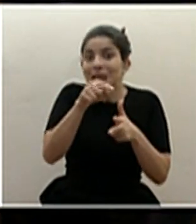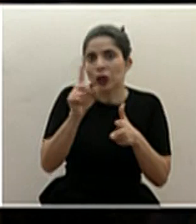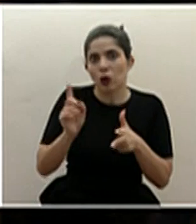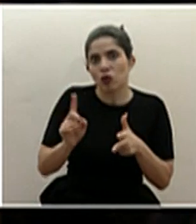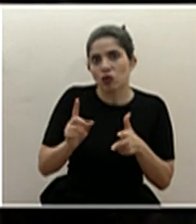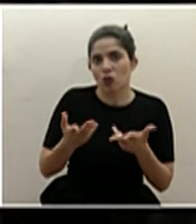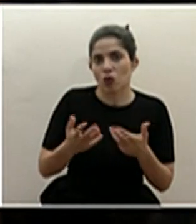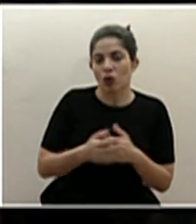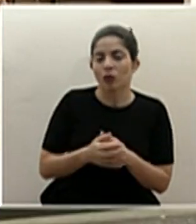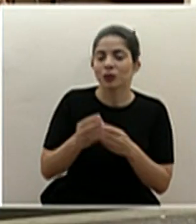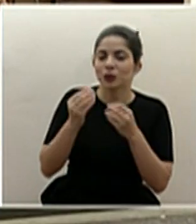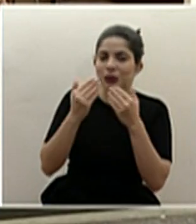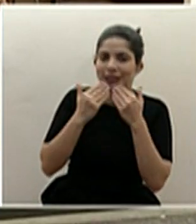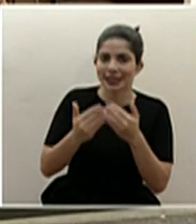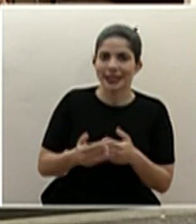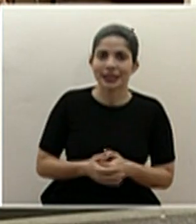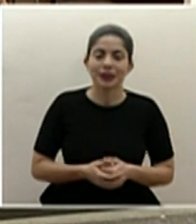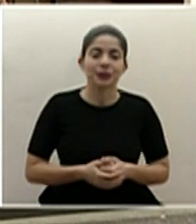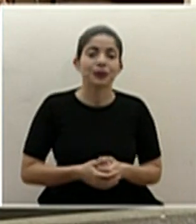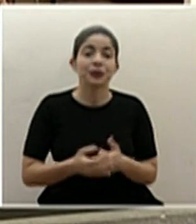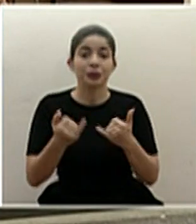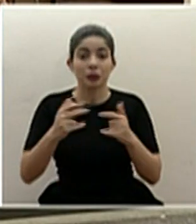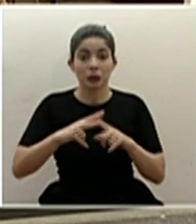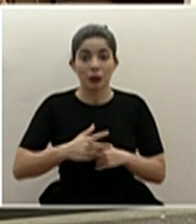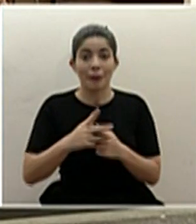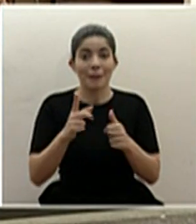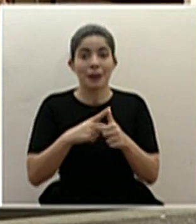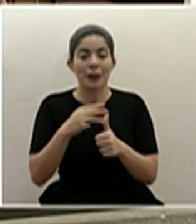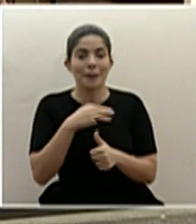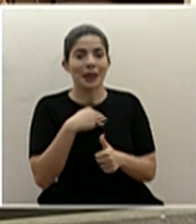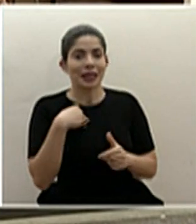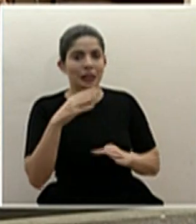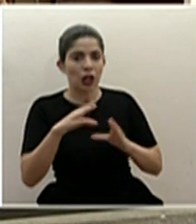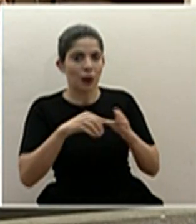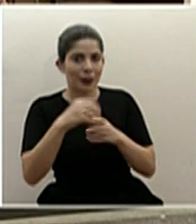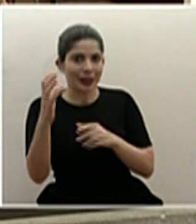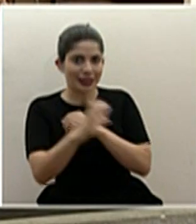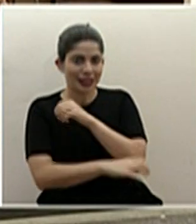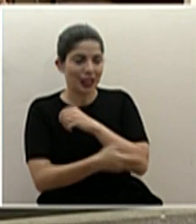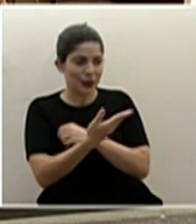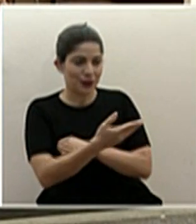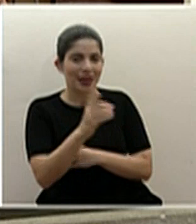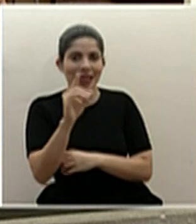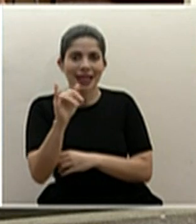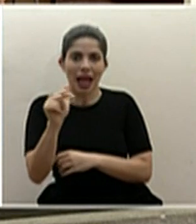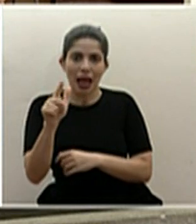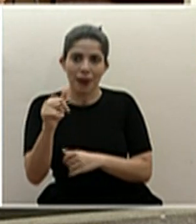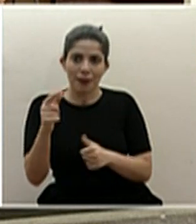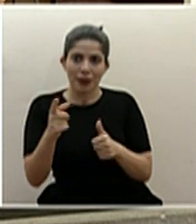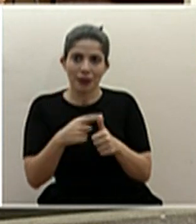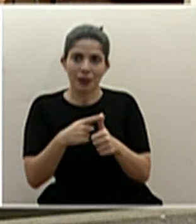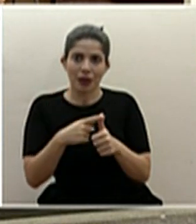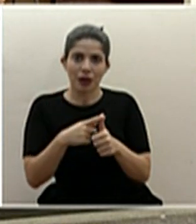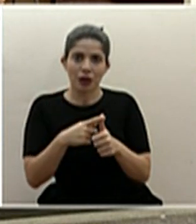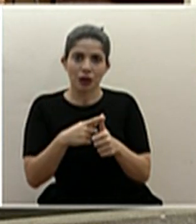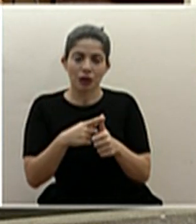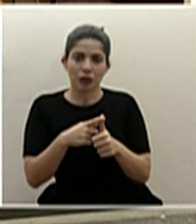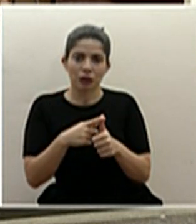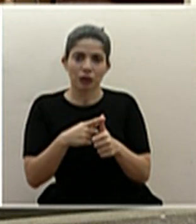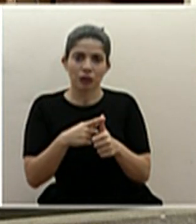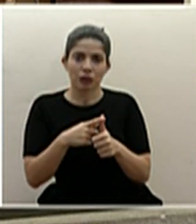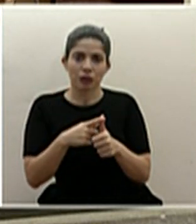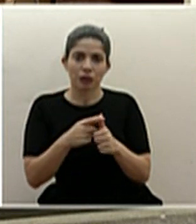Muchas gracias. Vamos a iniciar primeramente con la ministra de Comercio Exterior, la señora Dialá Jiménez.